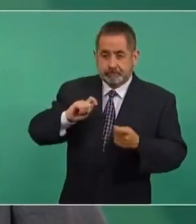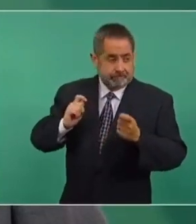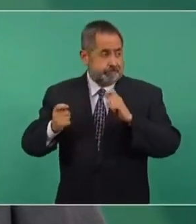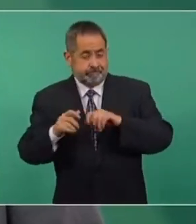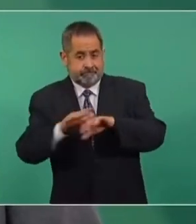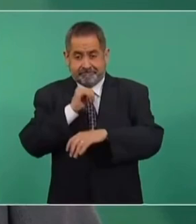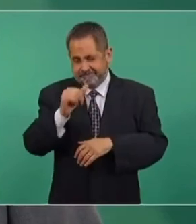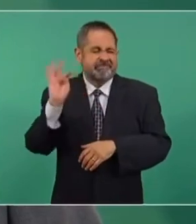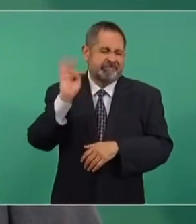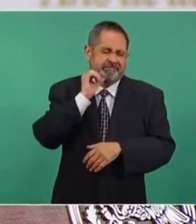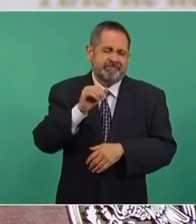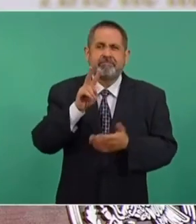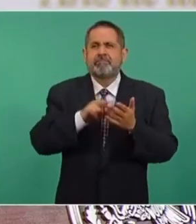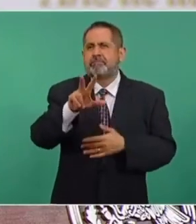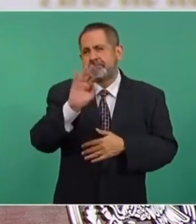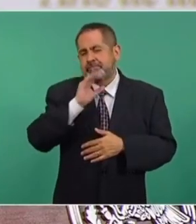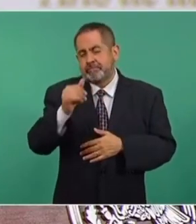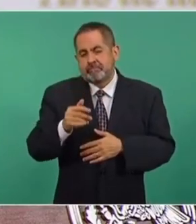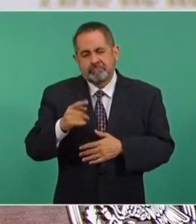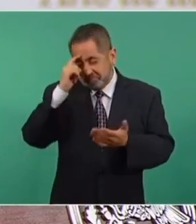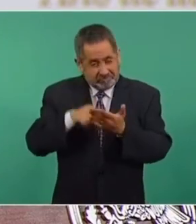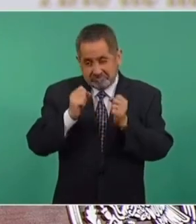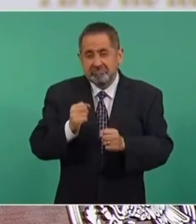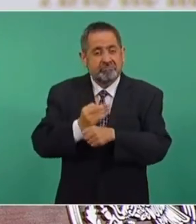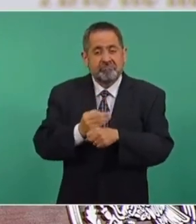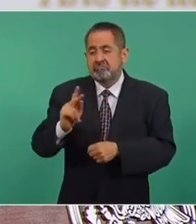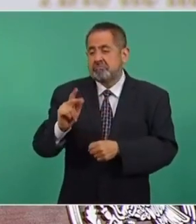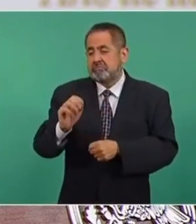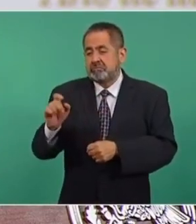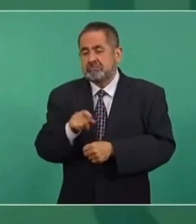en el 18, ya Pemex,